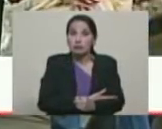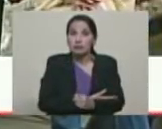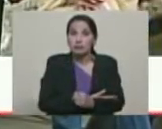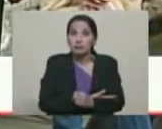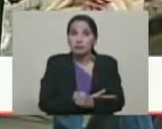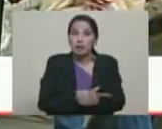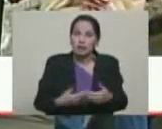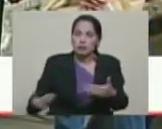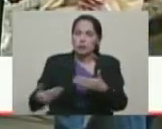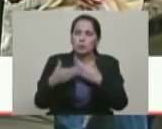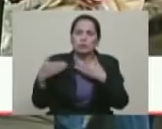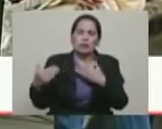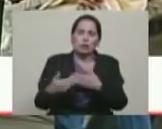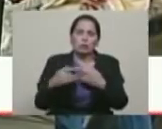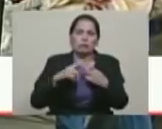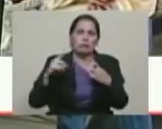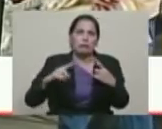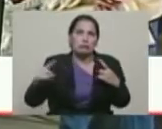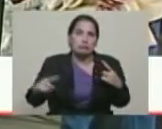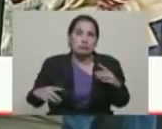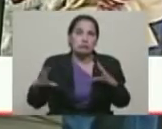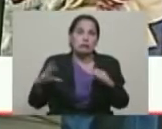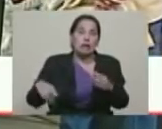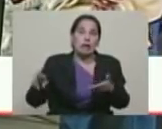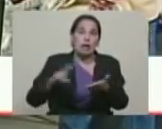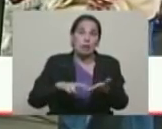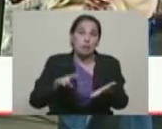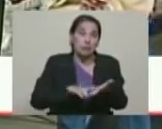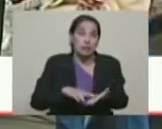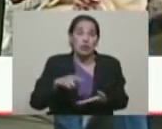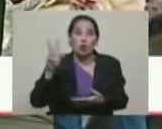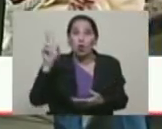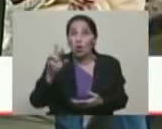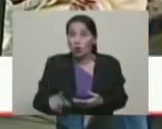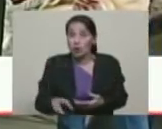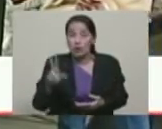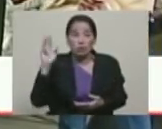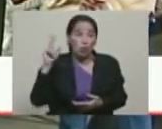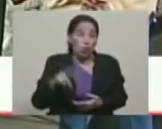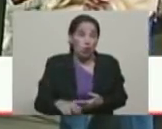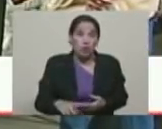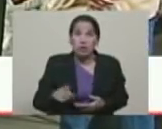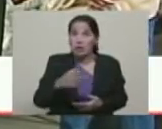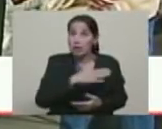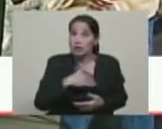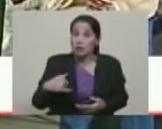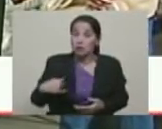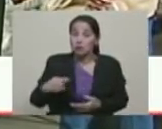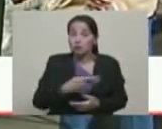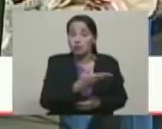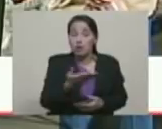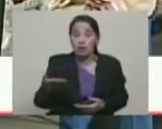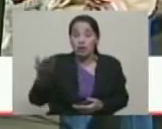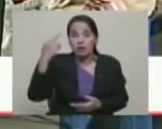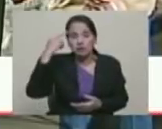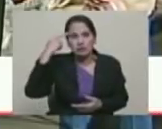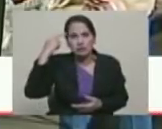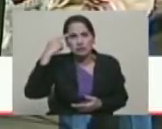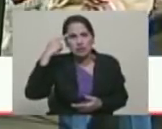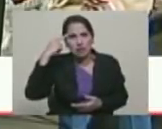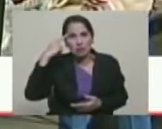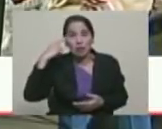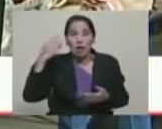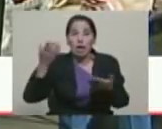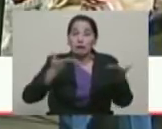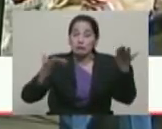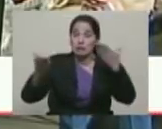Los ataques eléctricos se repiten, déjenme decirle, a diario. Quiero que sepan, ustedes tienen servicio eléctrico